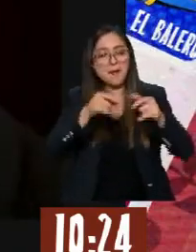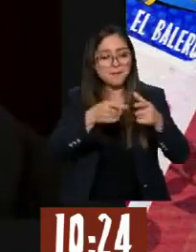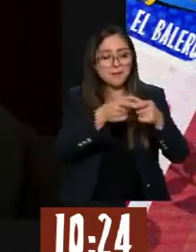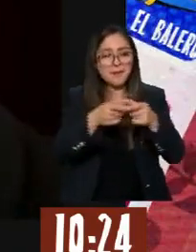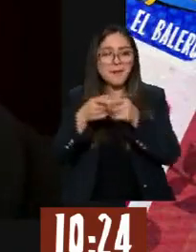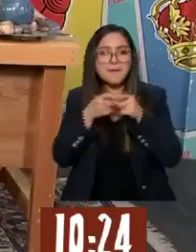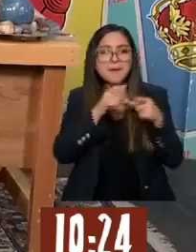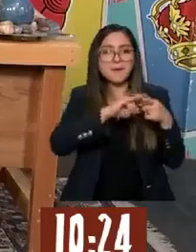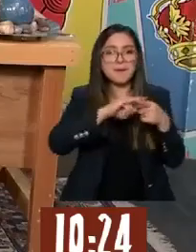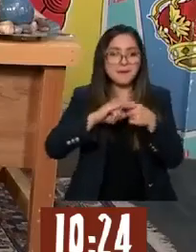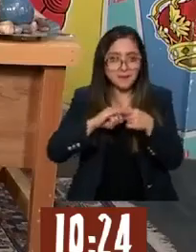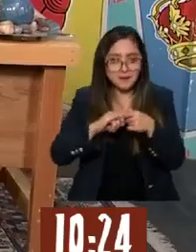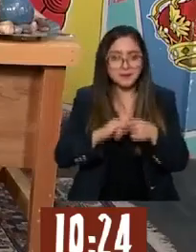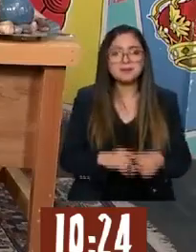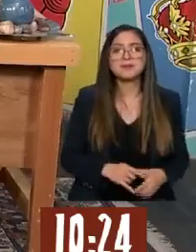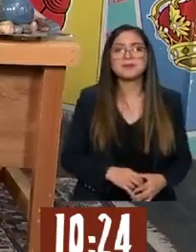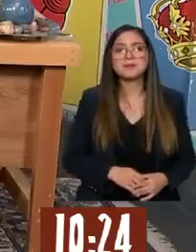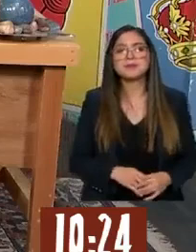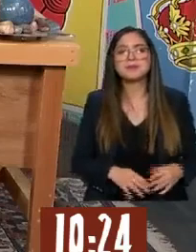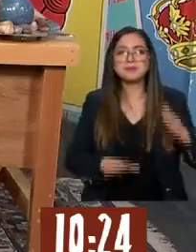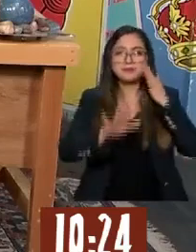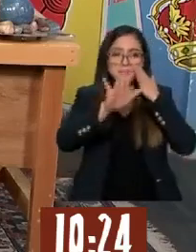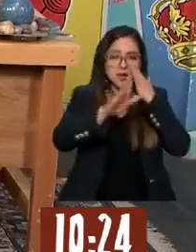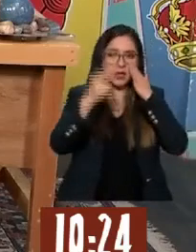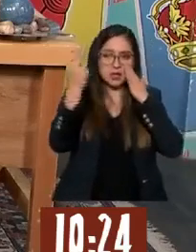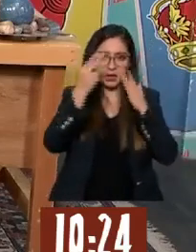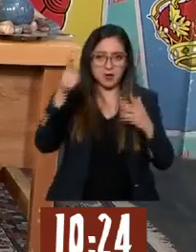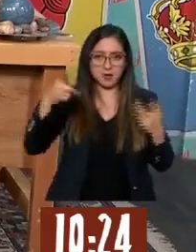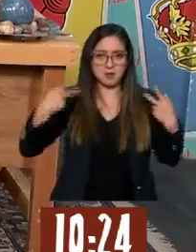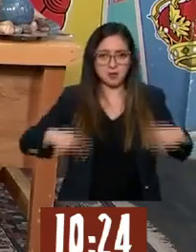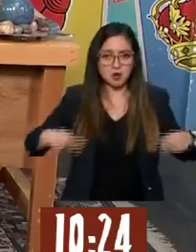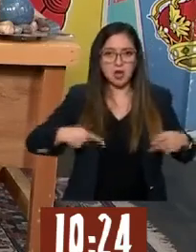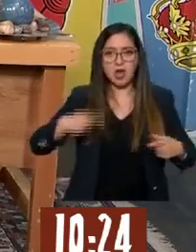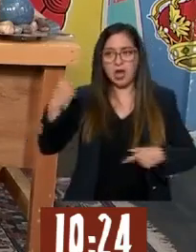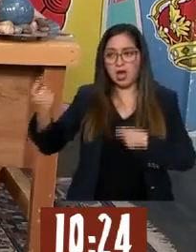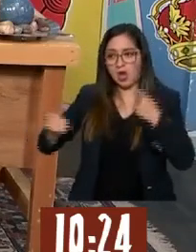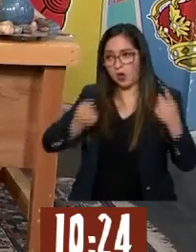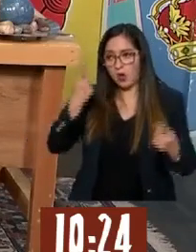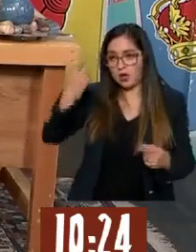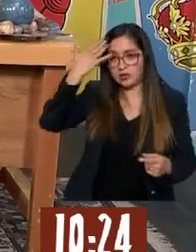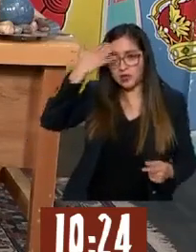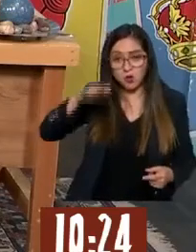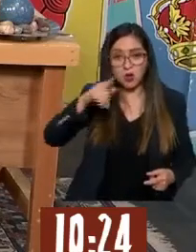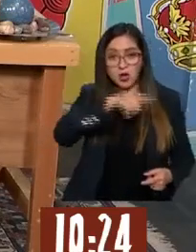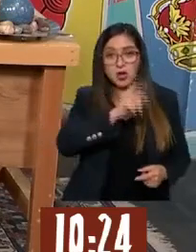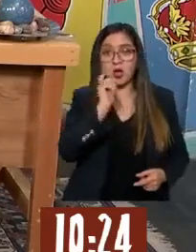deje tranquila a la gente, Rafita, porque luego hay señoras y señores, así que es que eso es puro